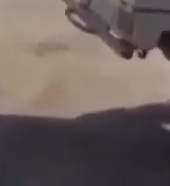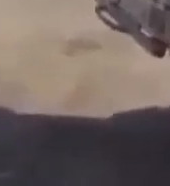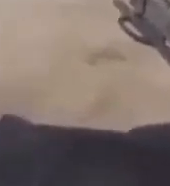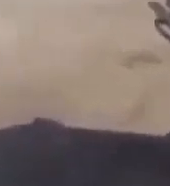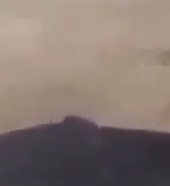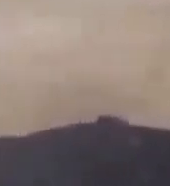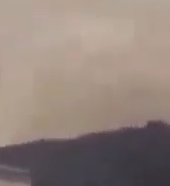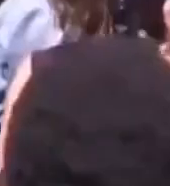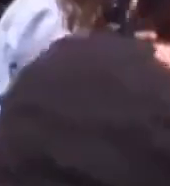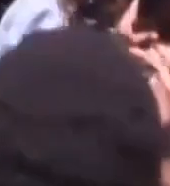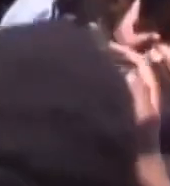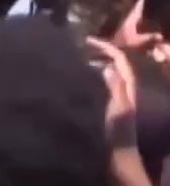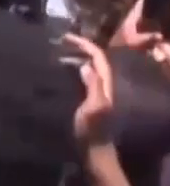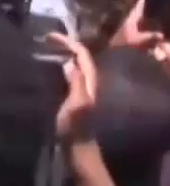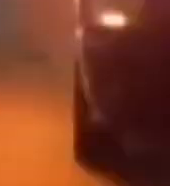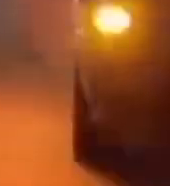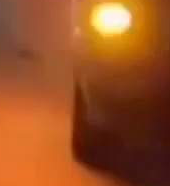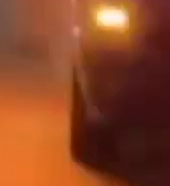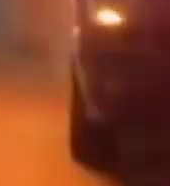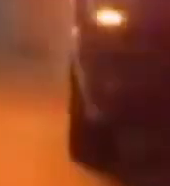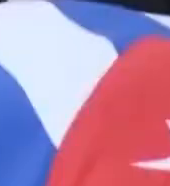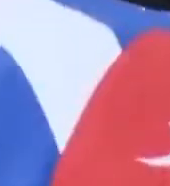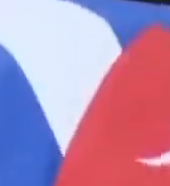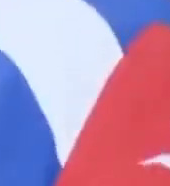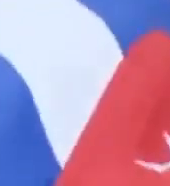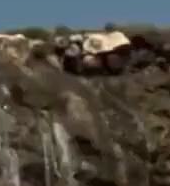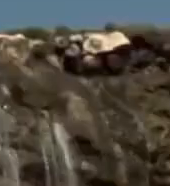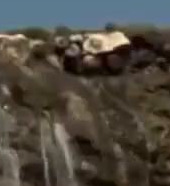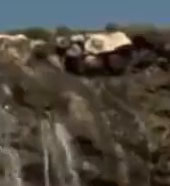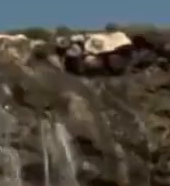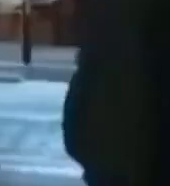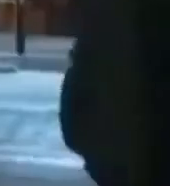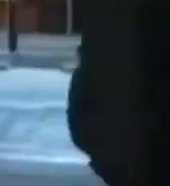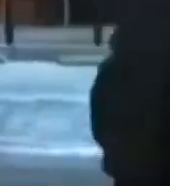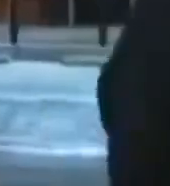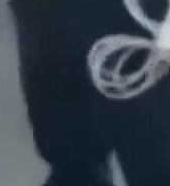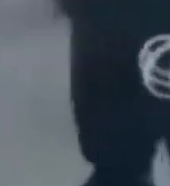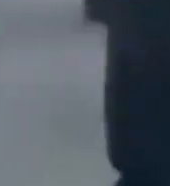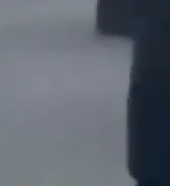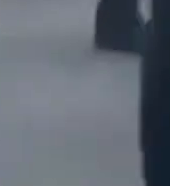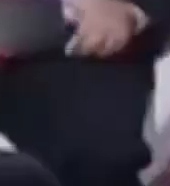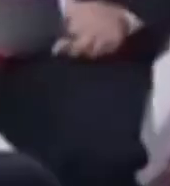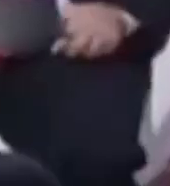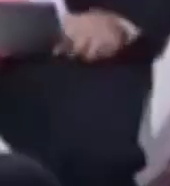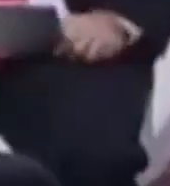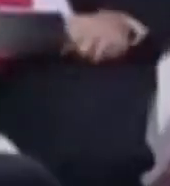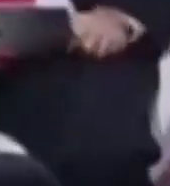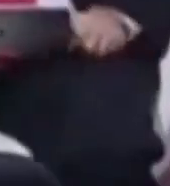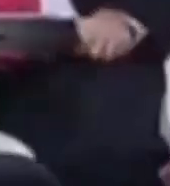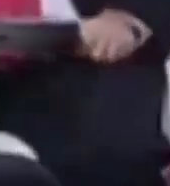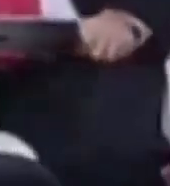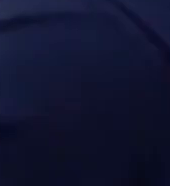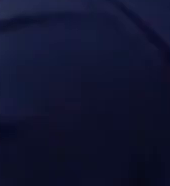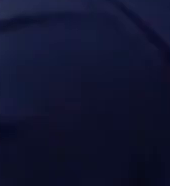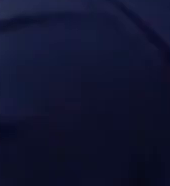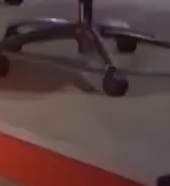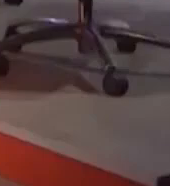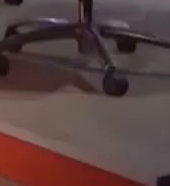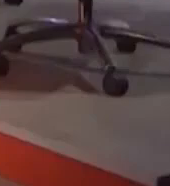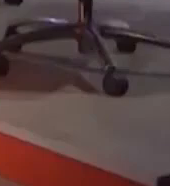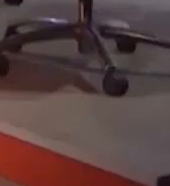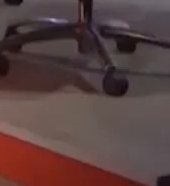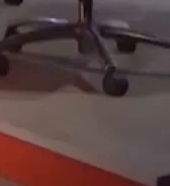un espacio para el análisis de los más importantes acontecimientos de Cuba y el resto del mundo más